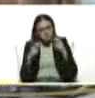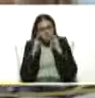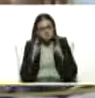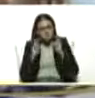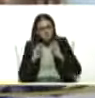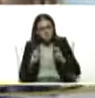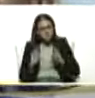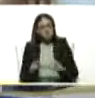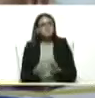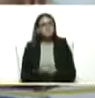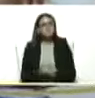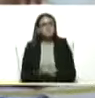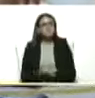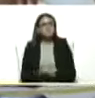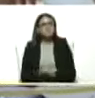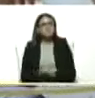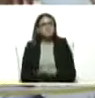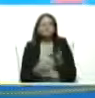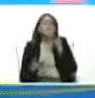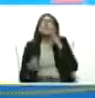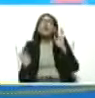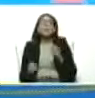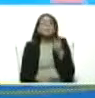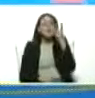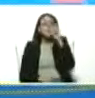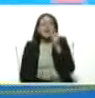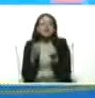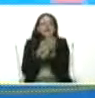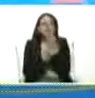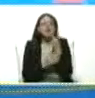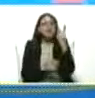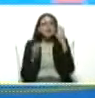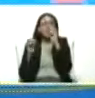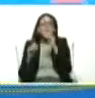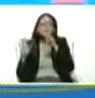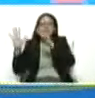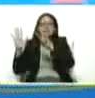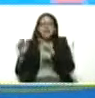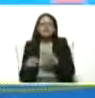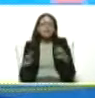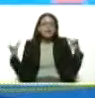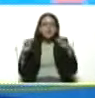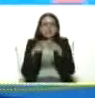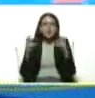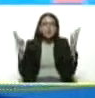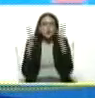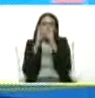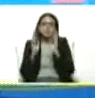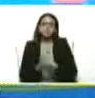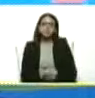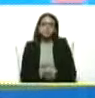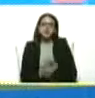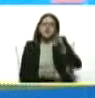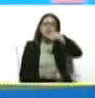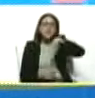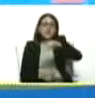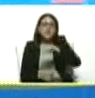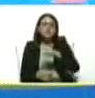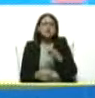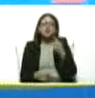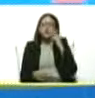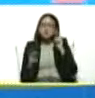¿Qué te digo yo? 20 de mayo, 2007, reunión X y las órdenes que Chávez me